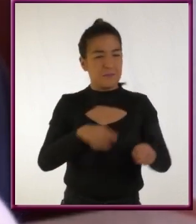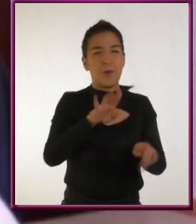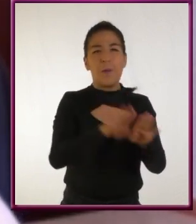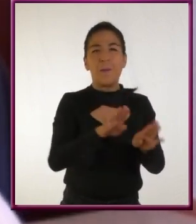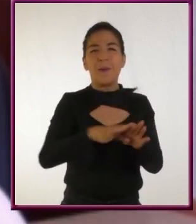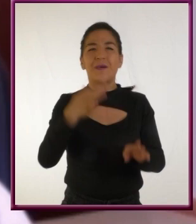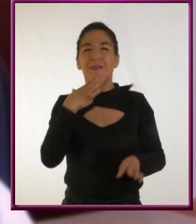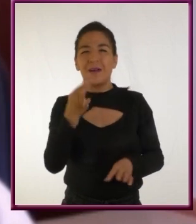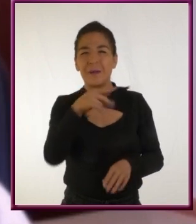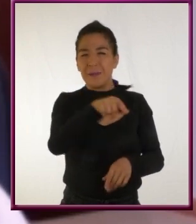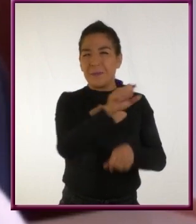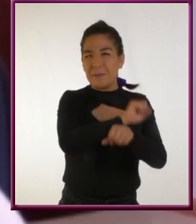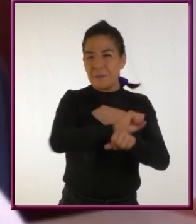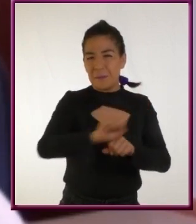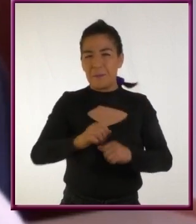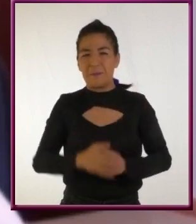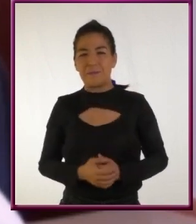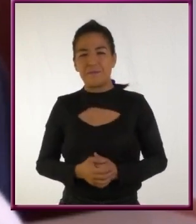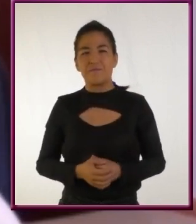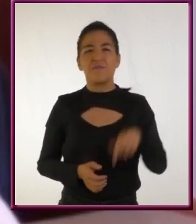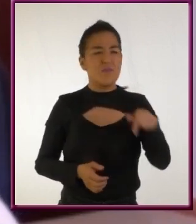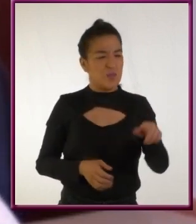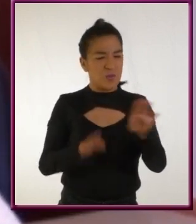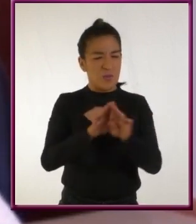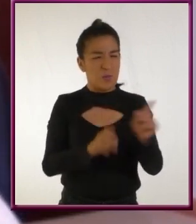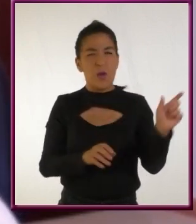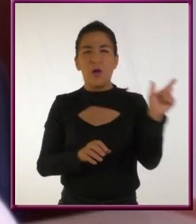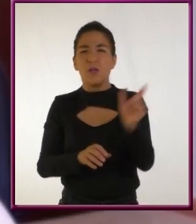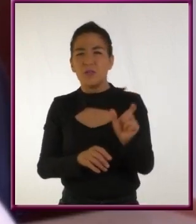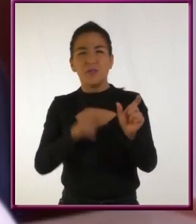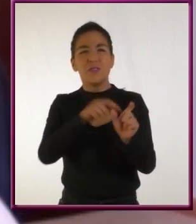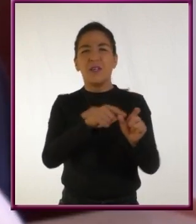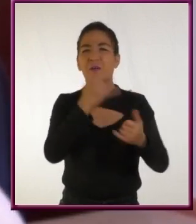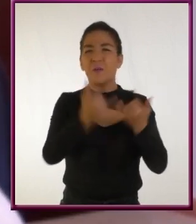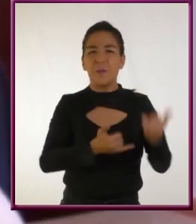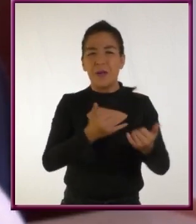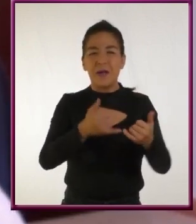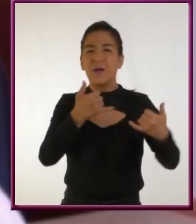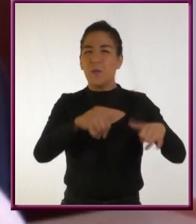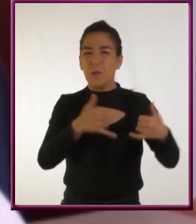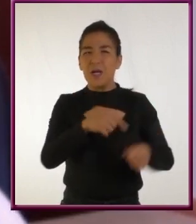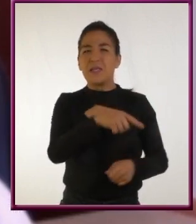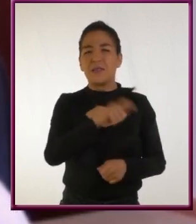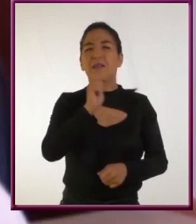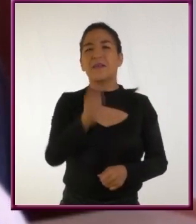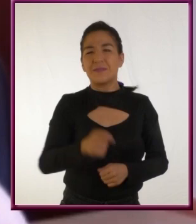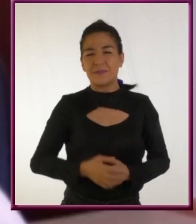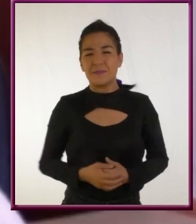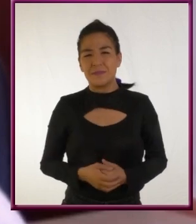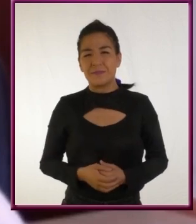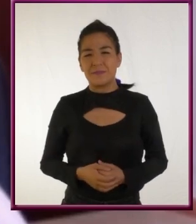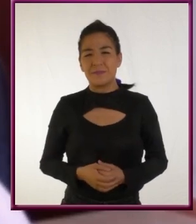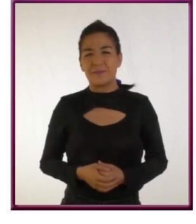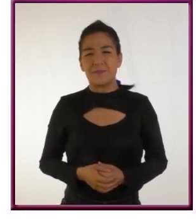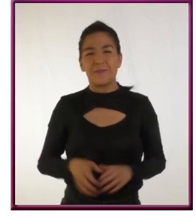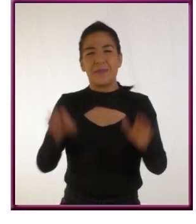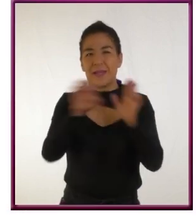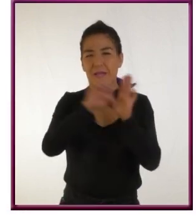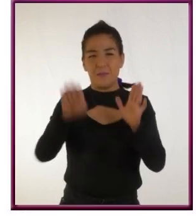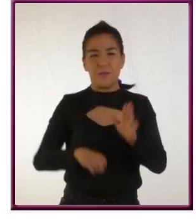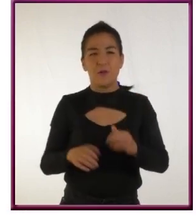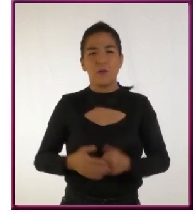involucran más elementos. Pero, por ejemplo, para estos sudokus chiquitos sí es posible ir diciendo qué podemos hacer.